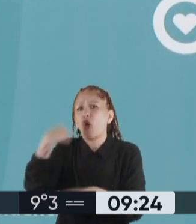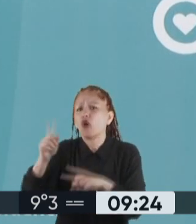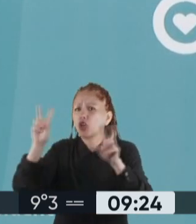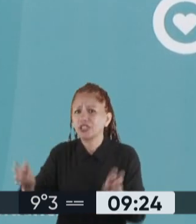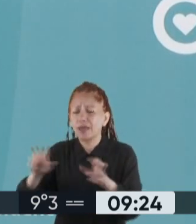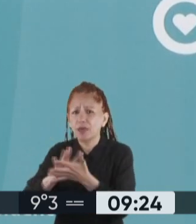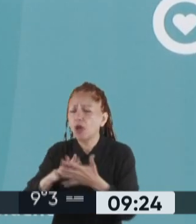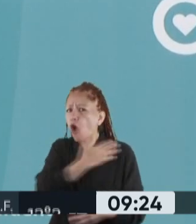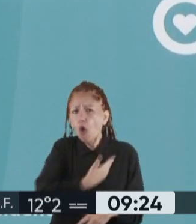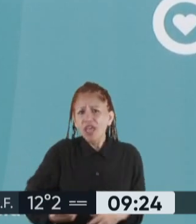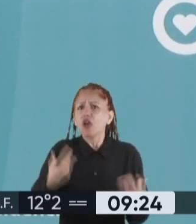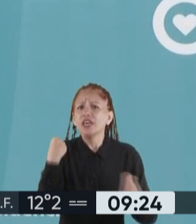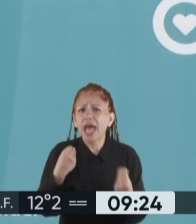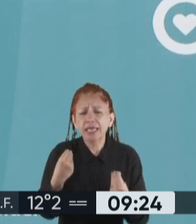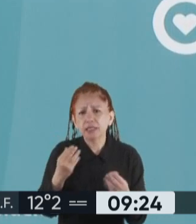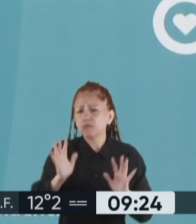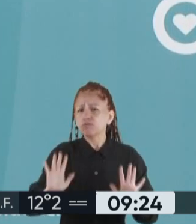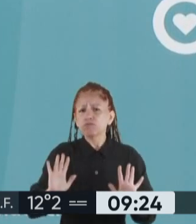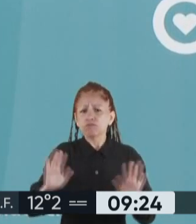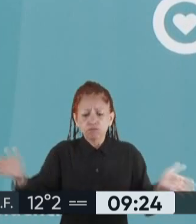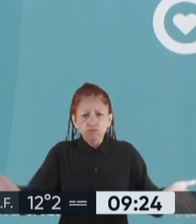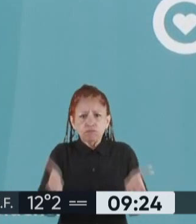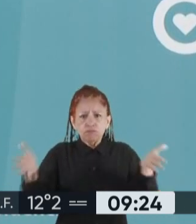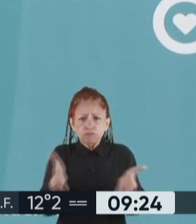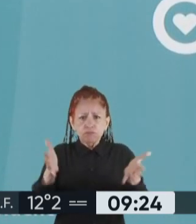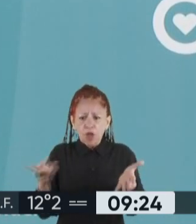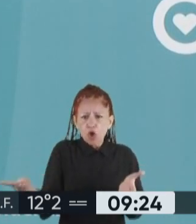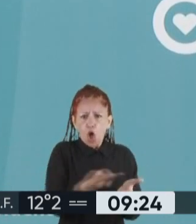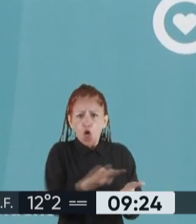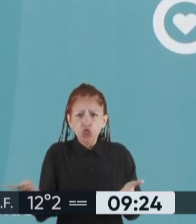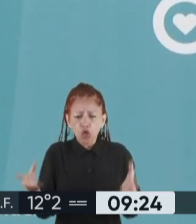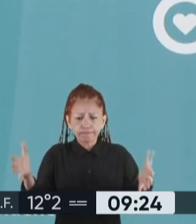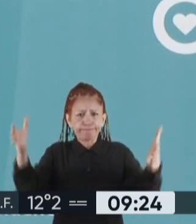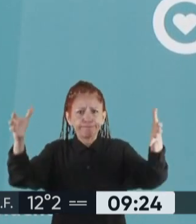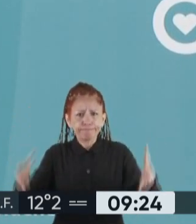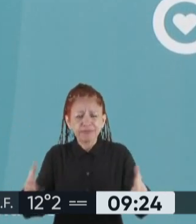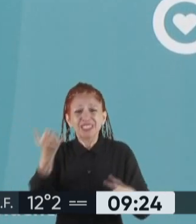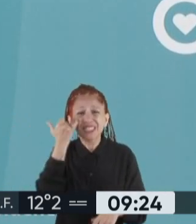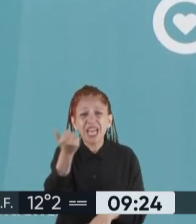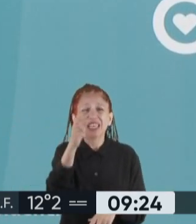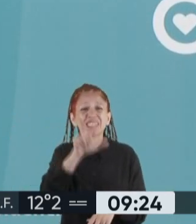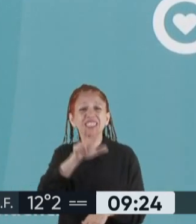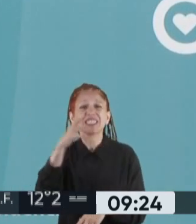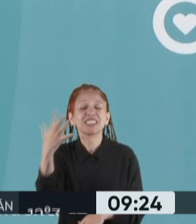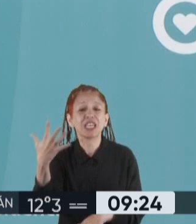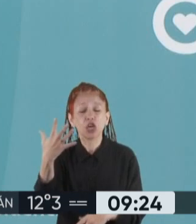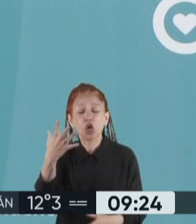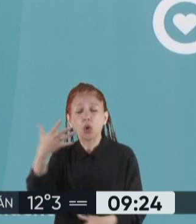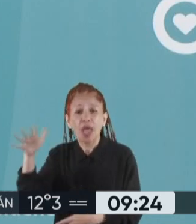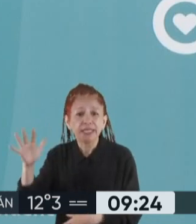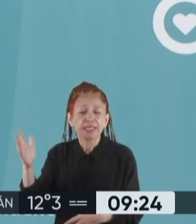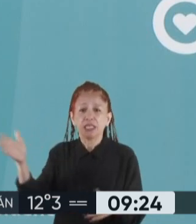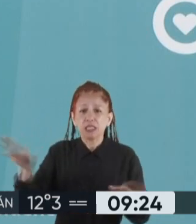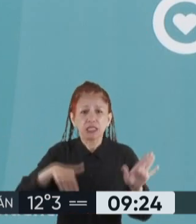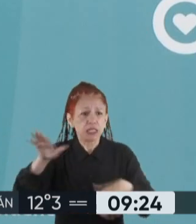lo que está haciendo es lo que tiene que hacer, que es tratar de sentar a las partes en una mesa. Lo hizo 35 veces ya y ahora lo está haciendo de nuevo.